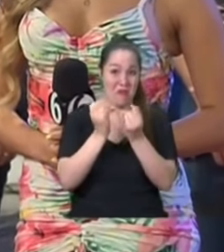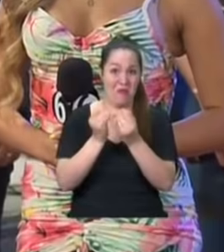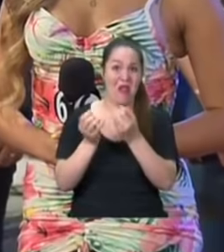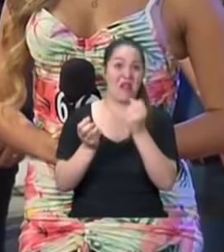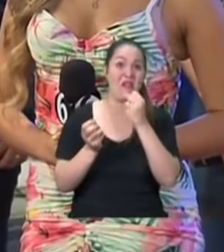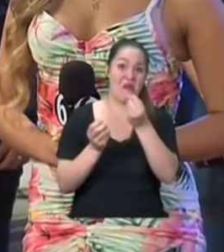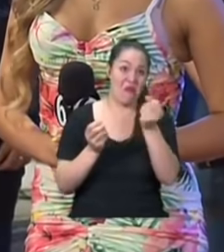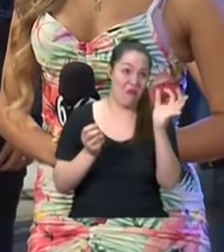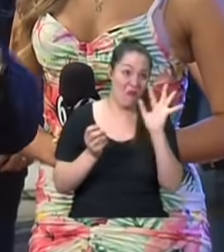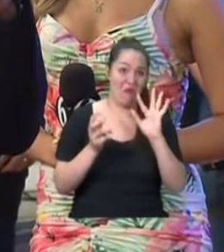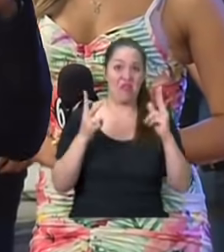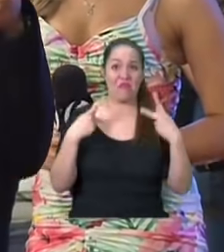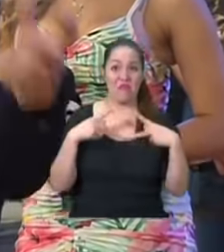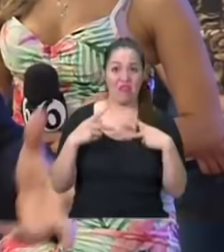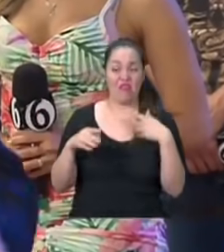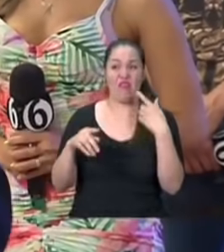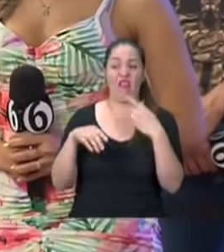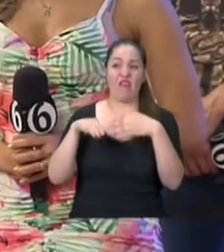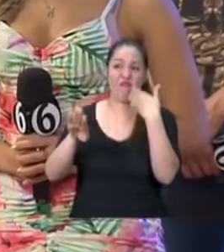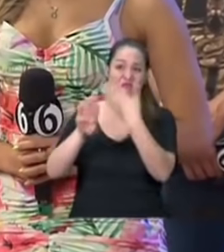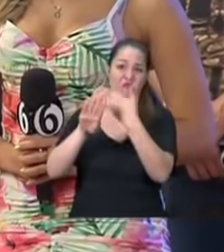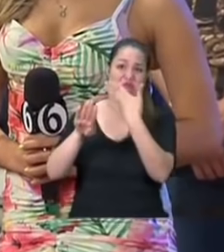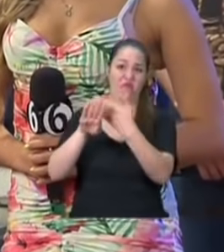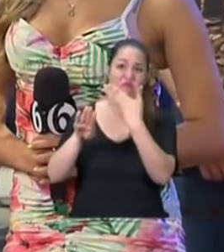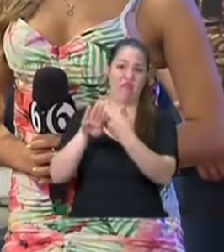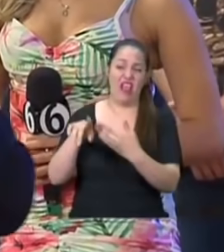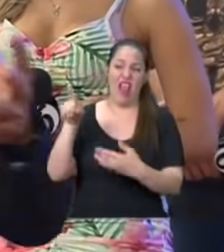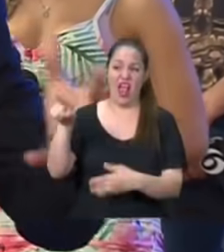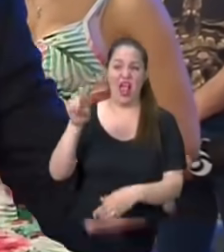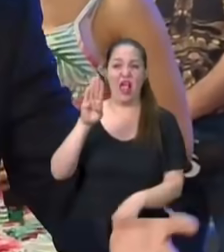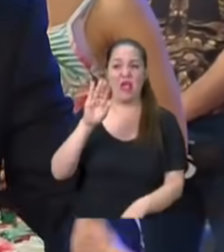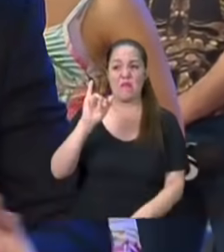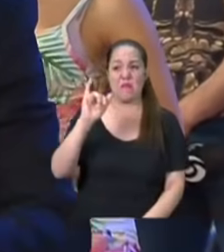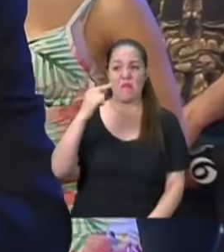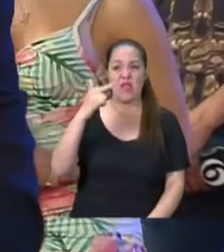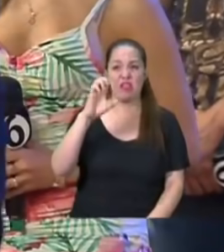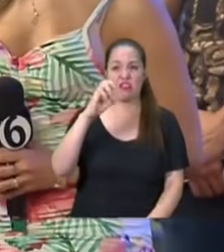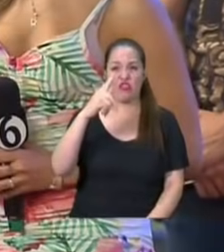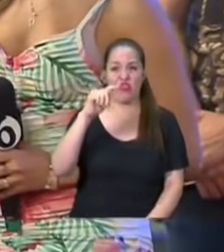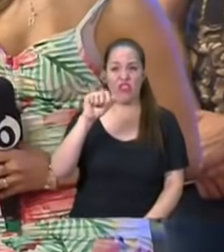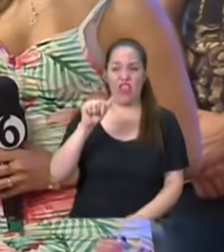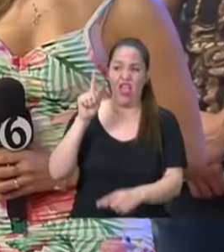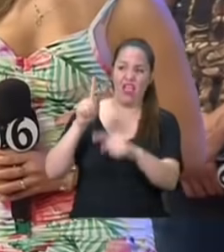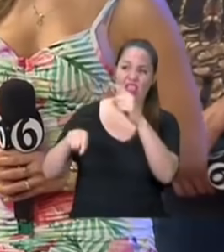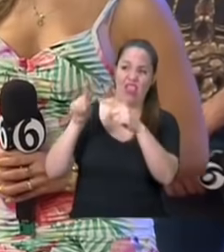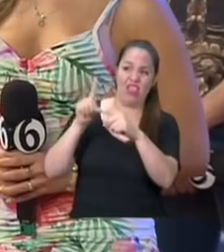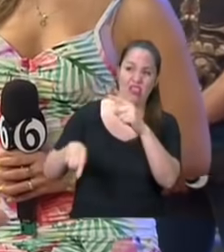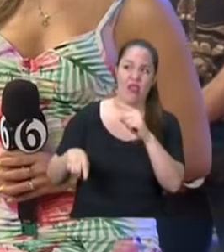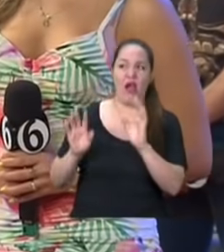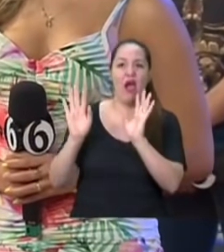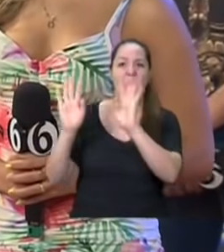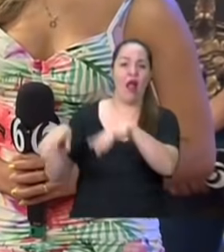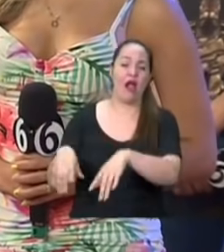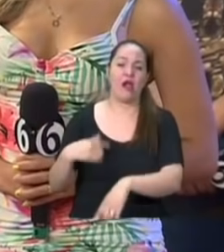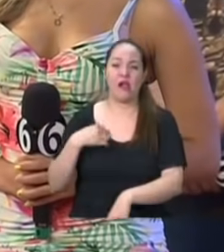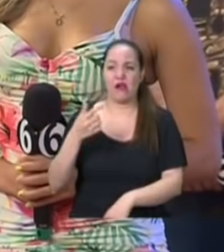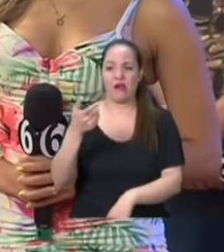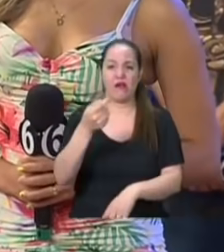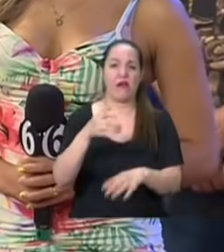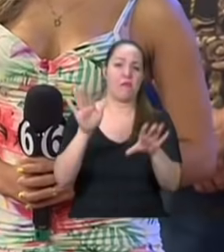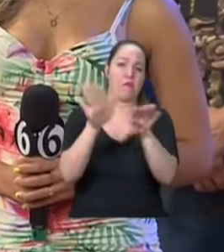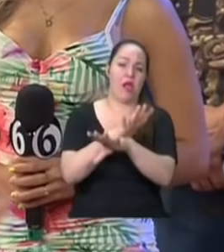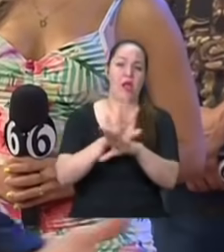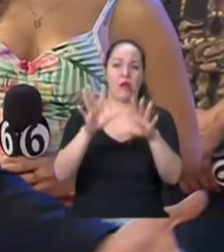muchos mensajes de que ya quite la Big Chota y que nada más va a salir ella y que yo no la quiero, yo le cambio, yo le apago y no sé